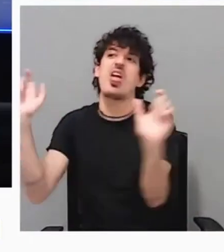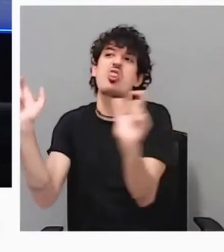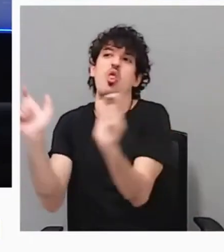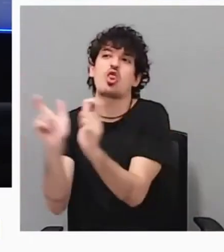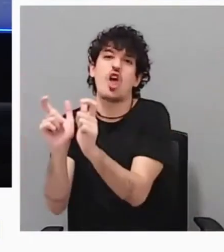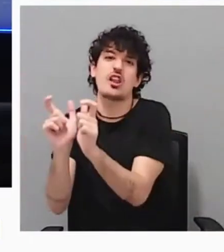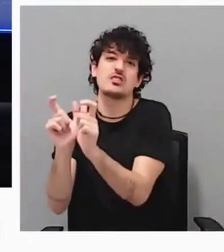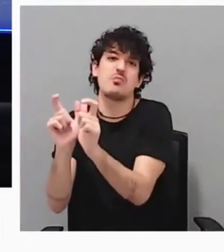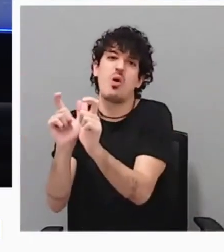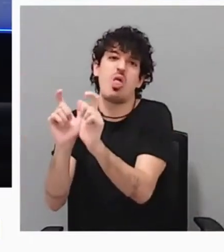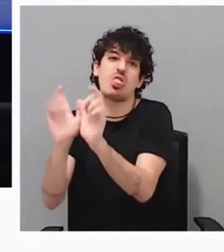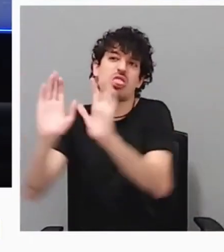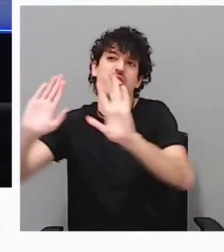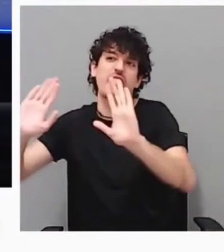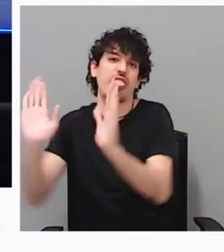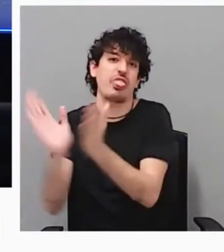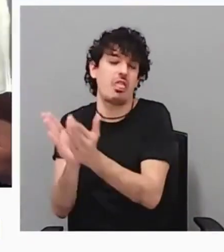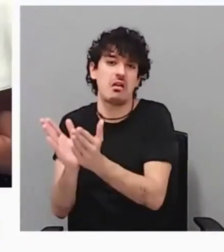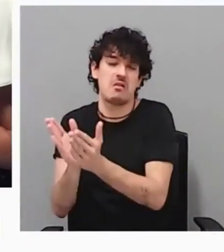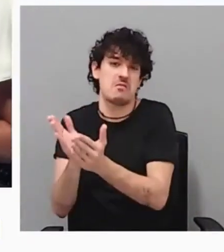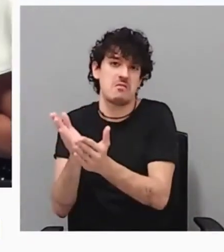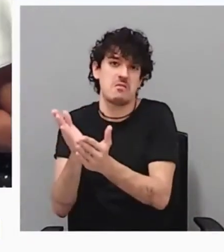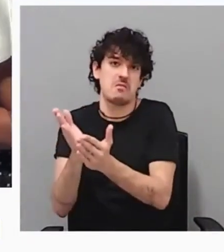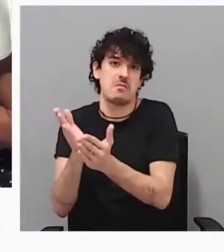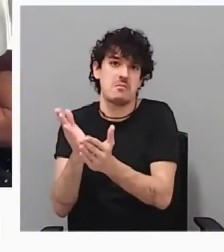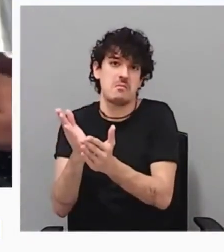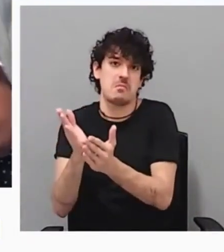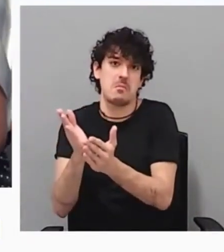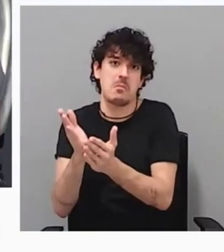lejos. No, nos llevan muy lejos, nos han llevado muy lejos, pero